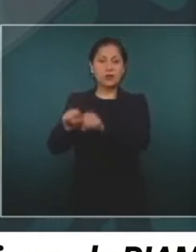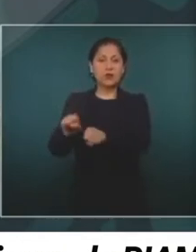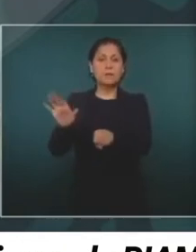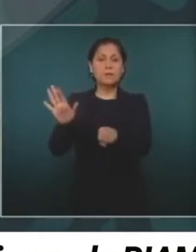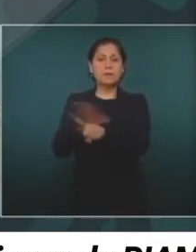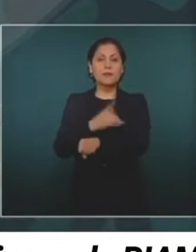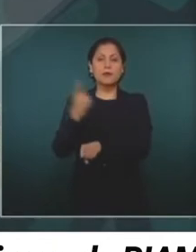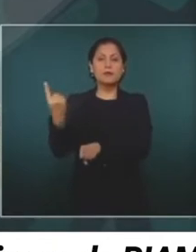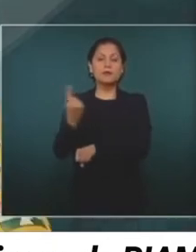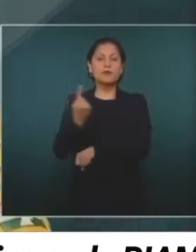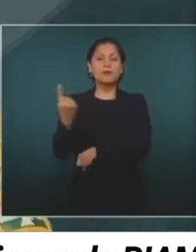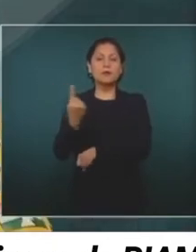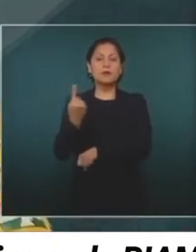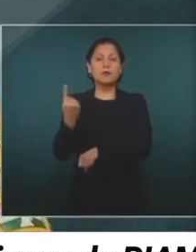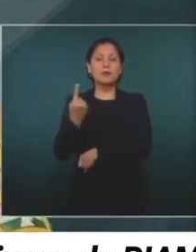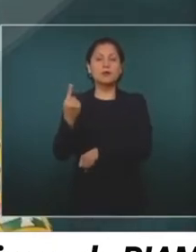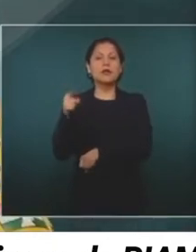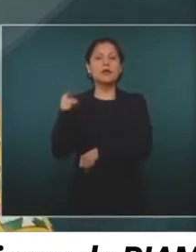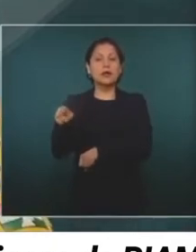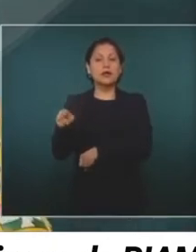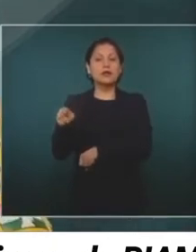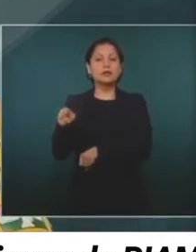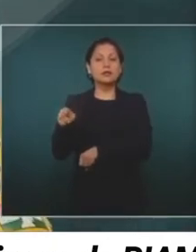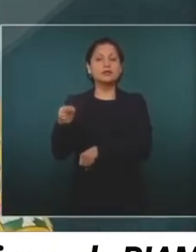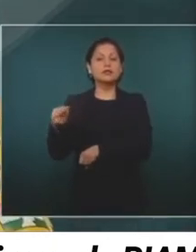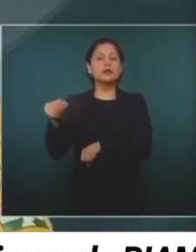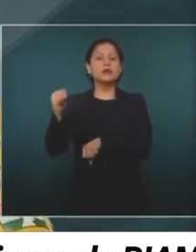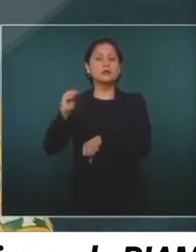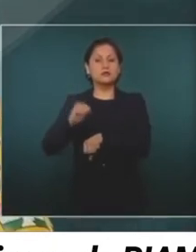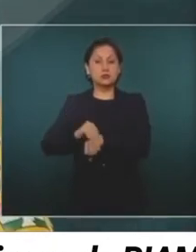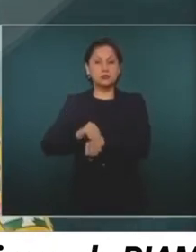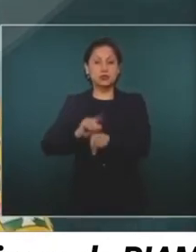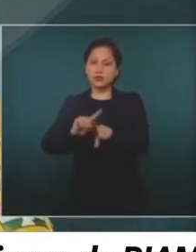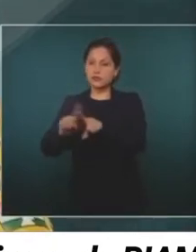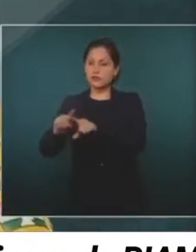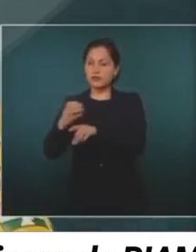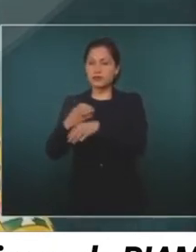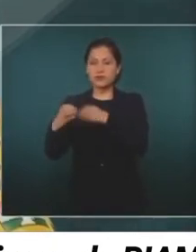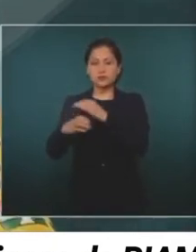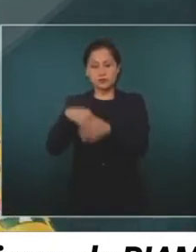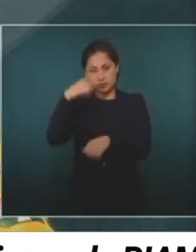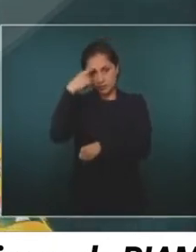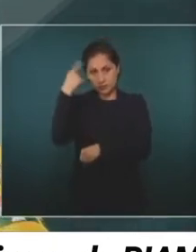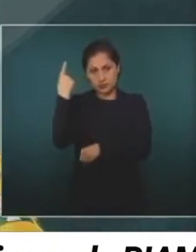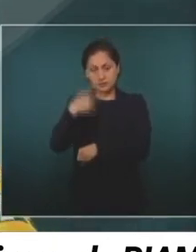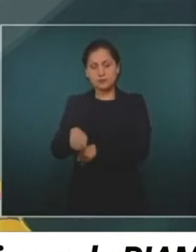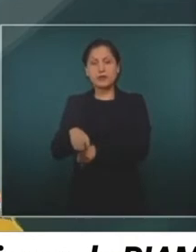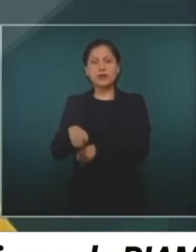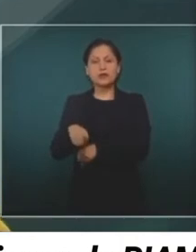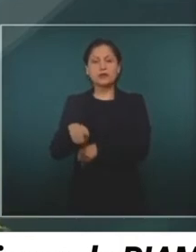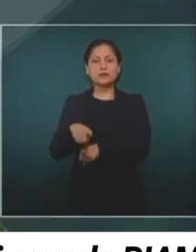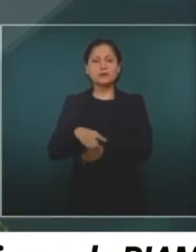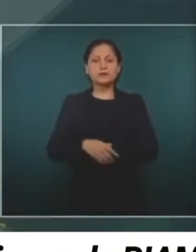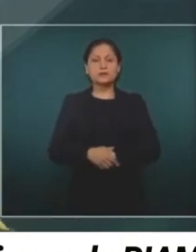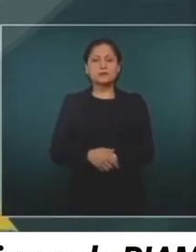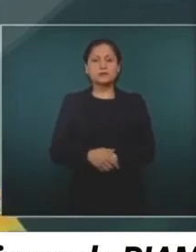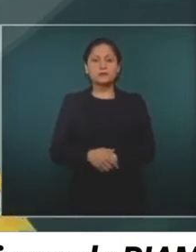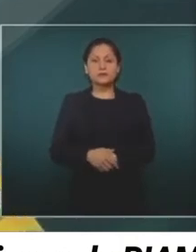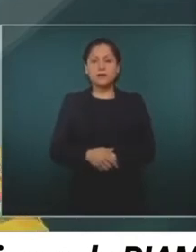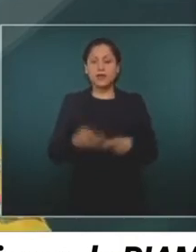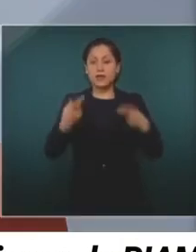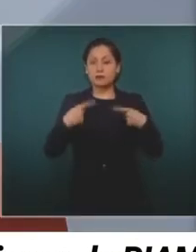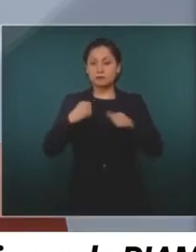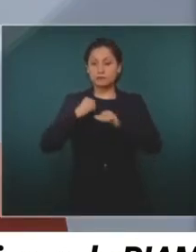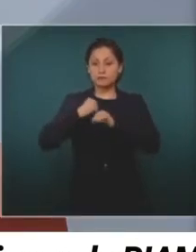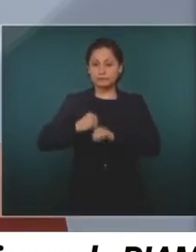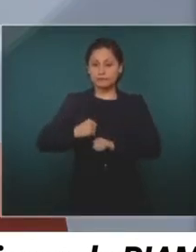hoy el secretario de la Defensa Nacional, Luis Crescencio Sandoval González, durante la rueda de prensa matutina en la que acompañó al presidente